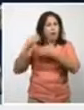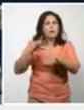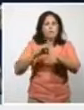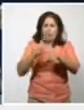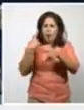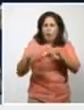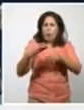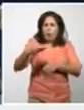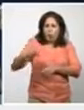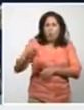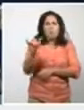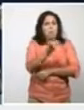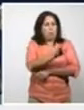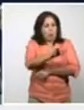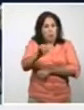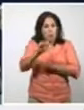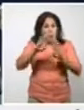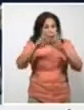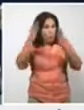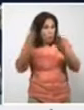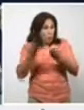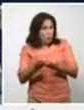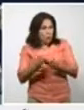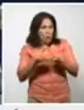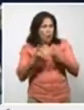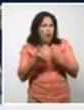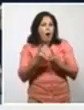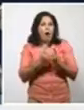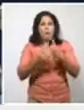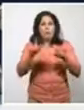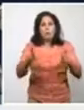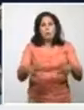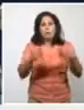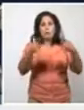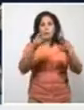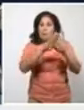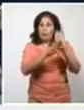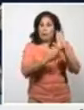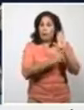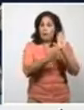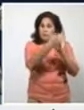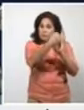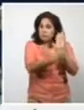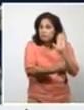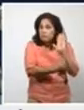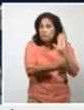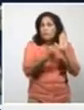mundo, yo digo porque con el cumplimiento de estas medidas, pues